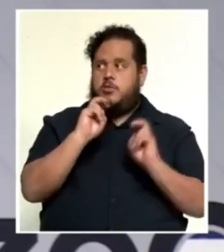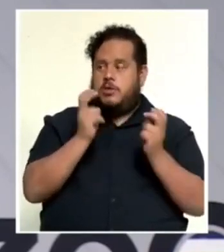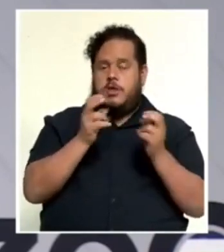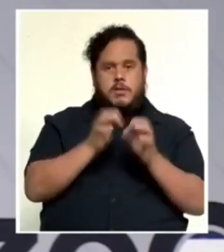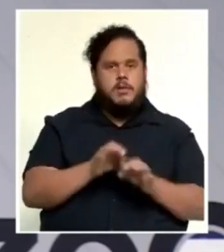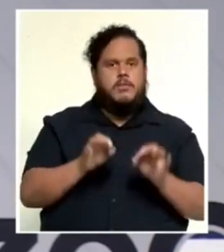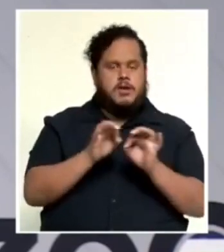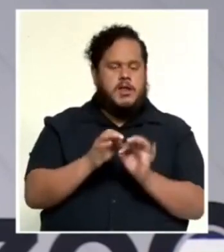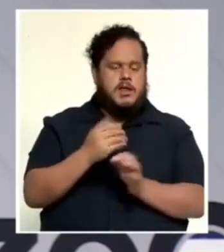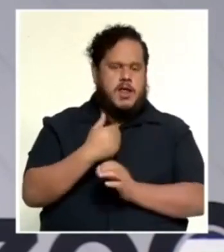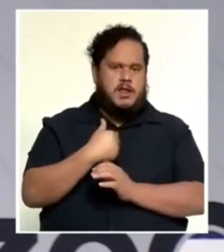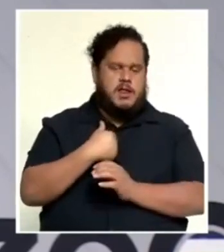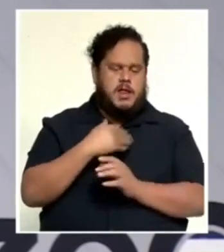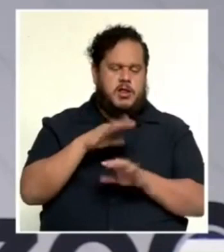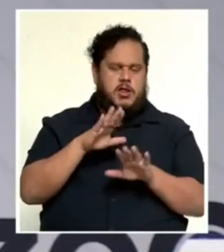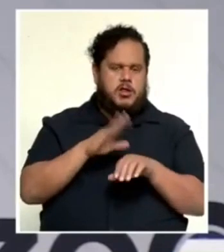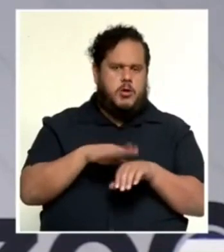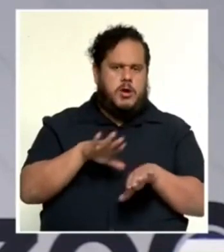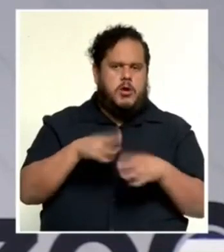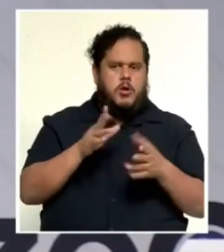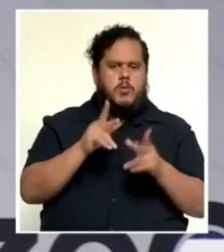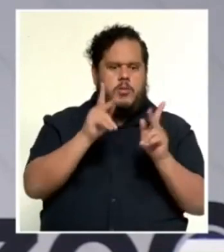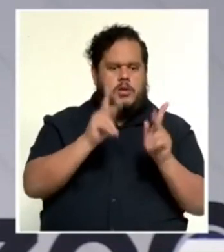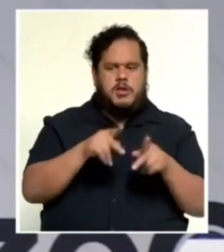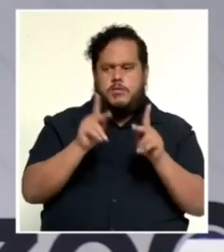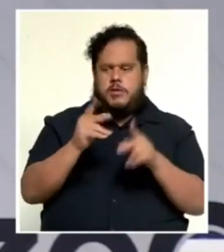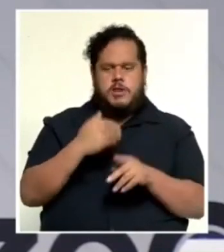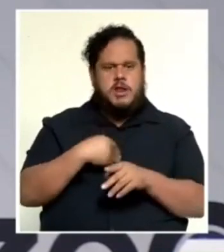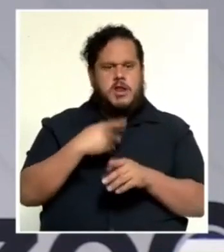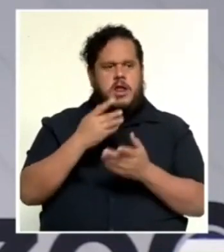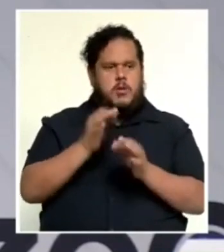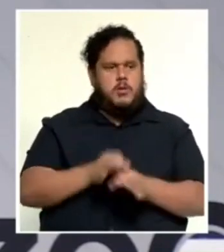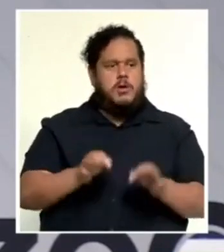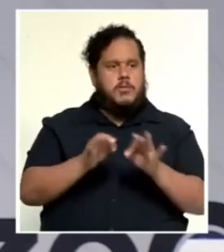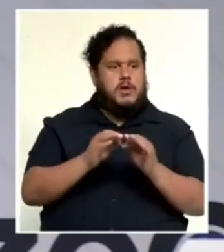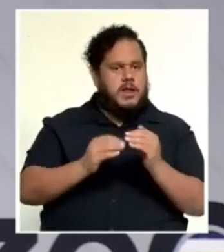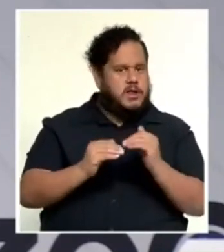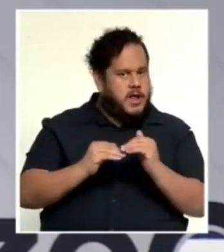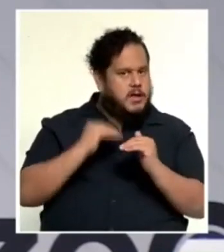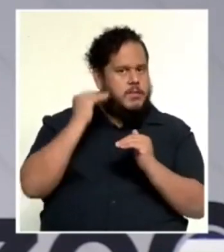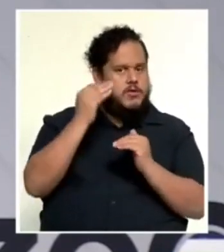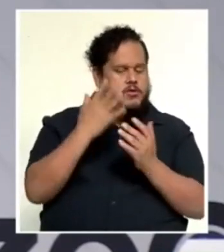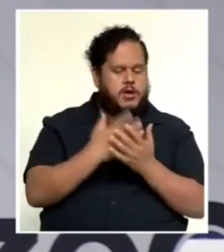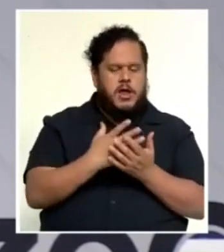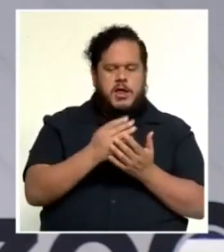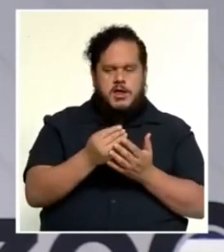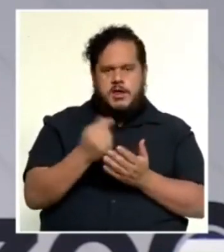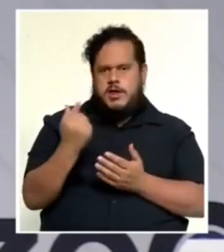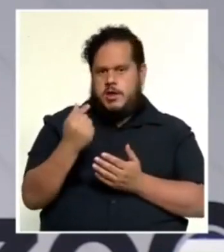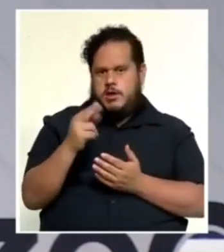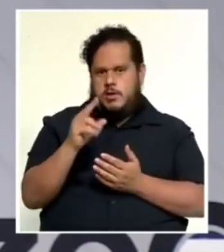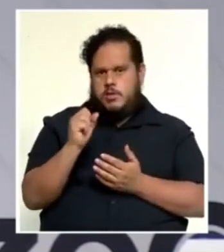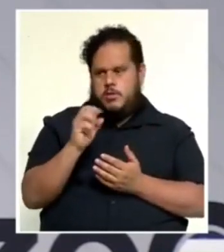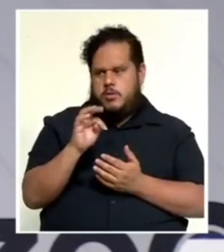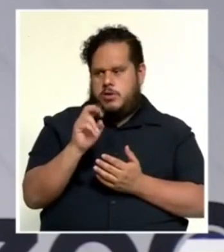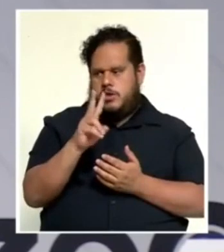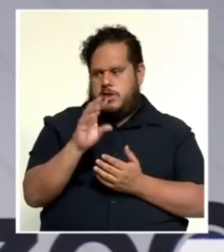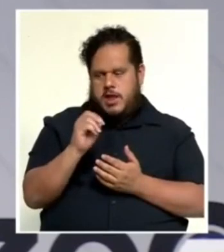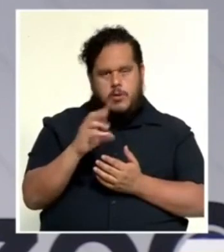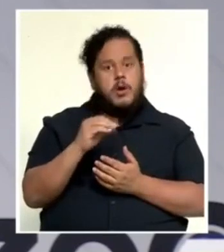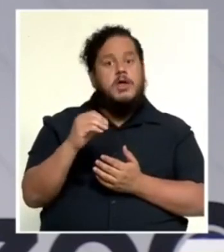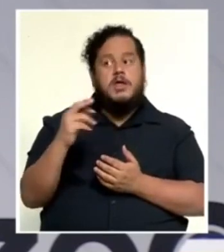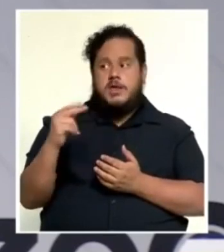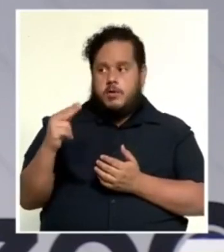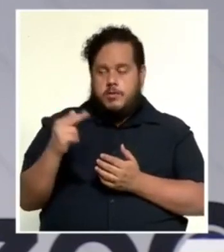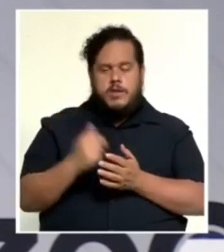tener en cuenta de cómo ese personalismo cada vez tiene un peso muchísimo mayor. Y creo que Gustavo y compañeros, es un